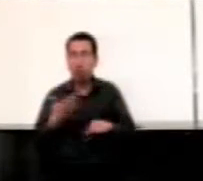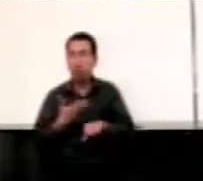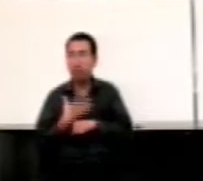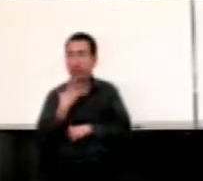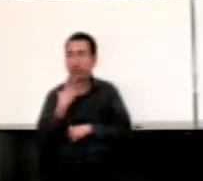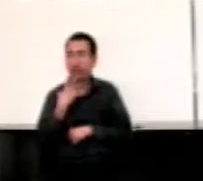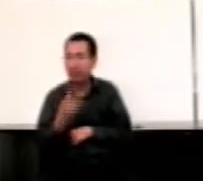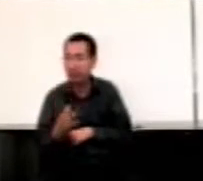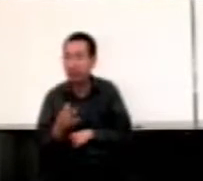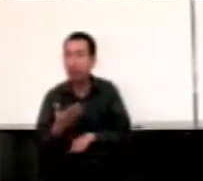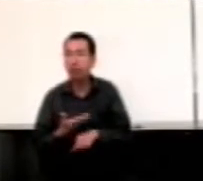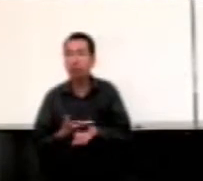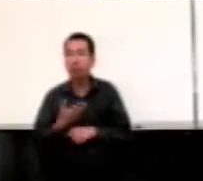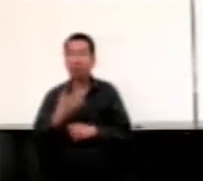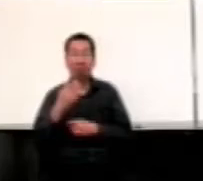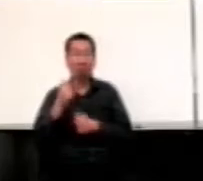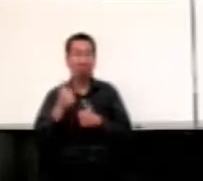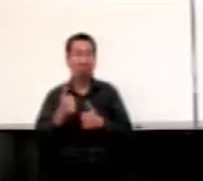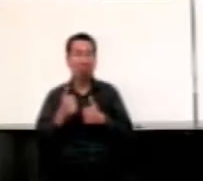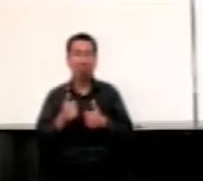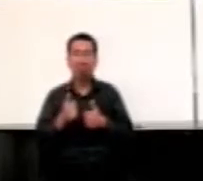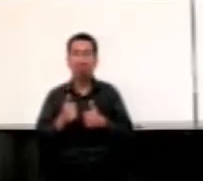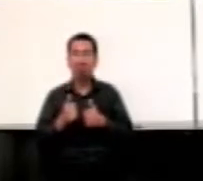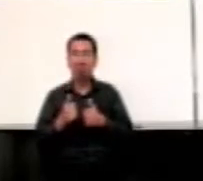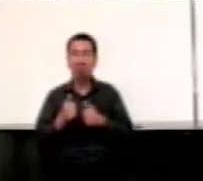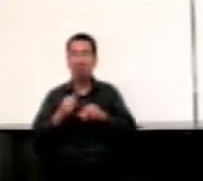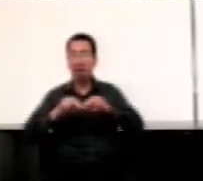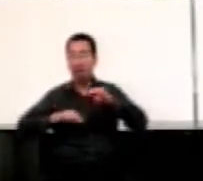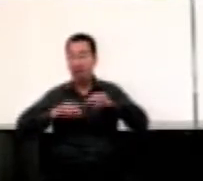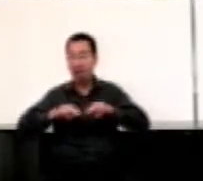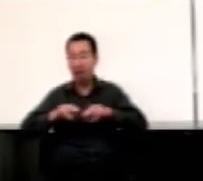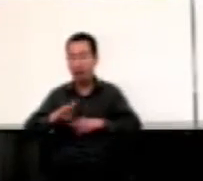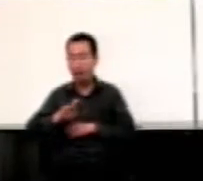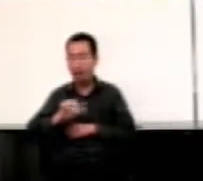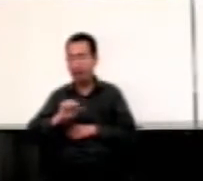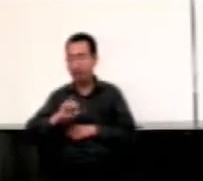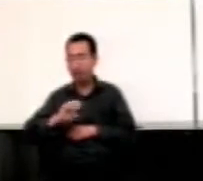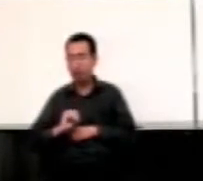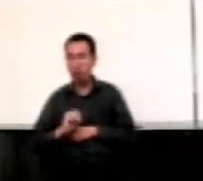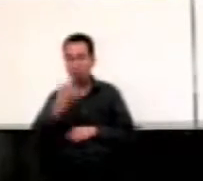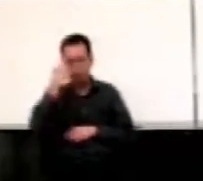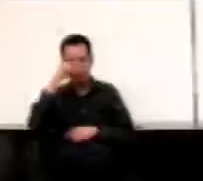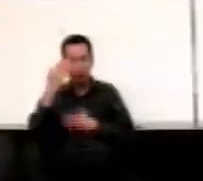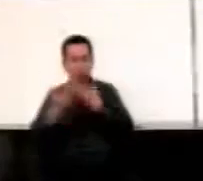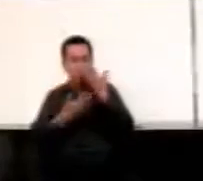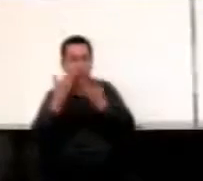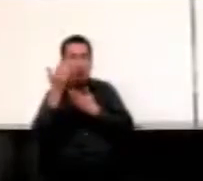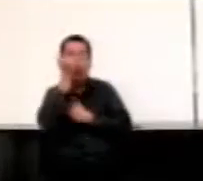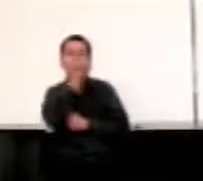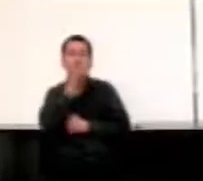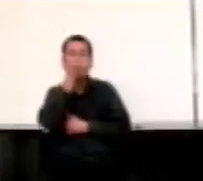muy sencilla, muy comprensible, de un nivel básico para efecto incluso de estudiantes, de